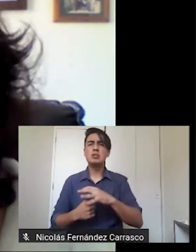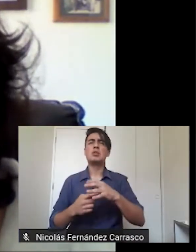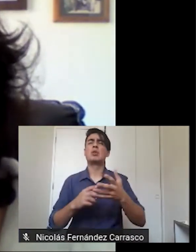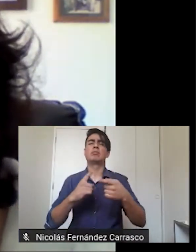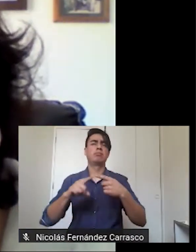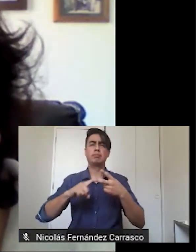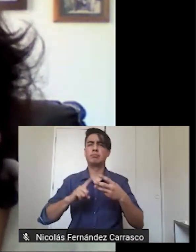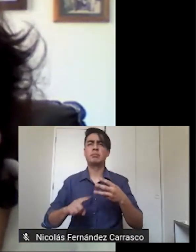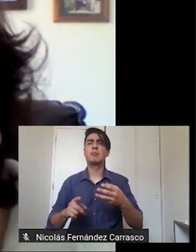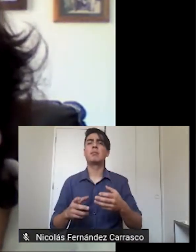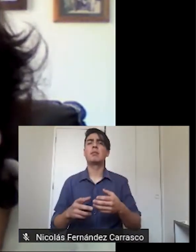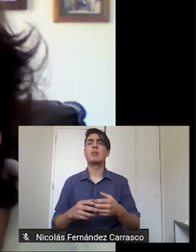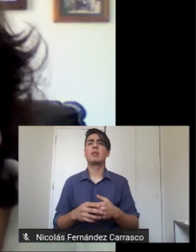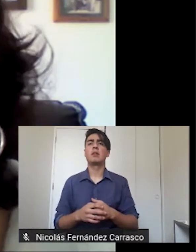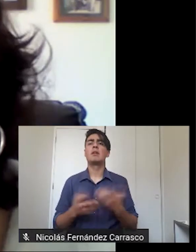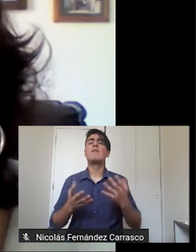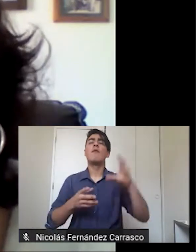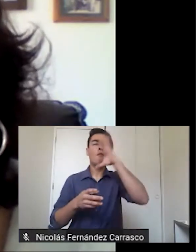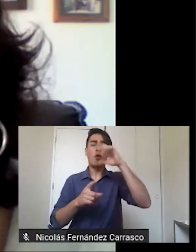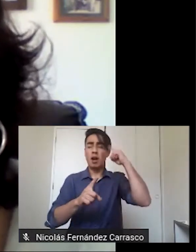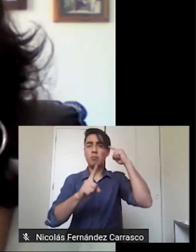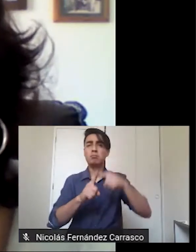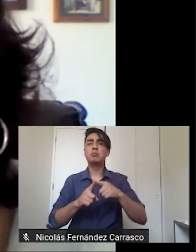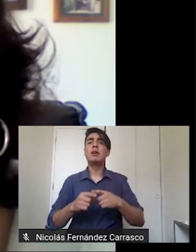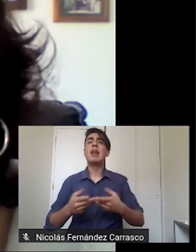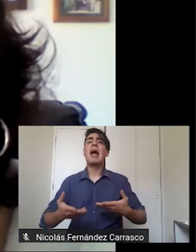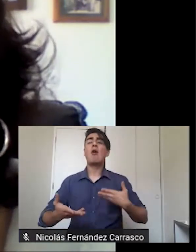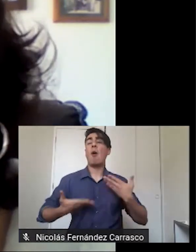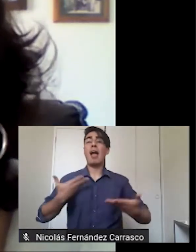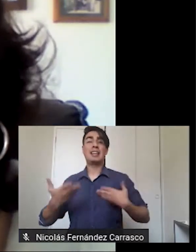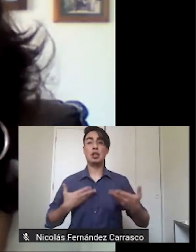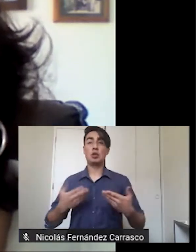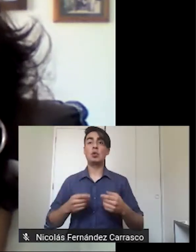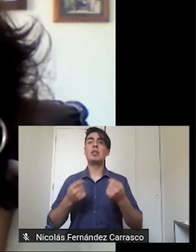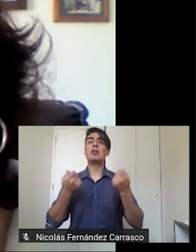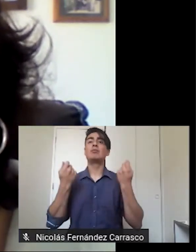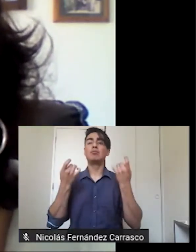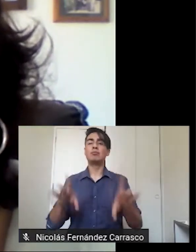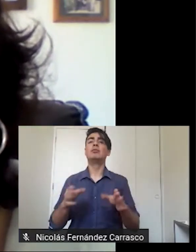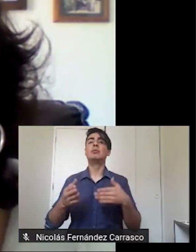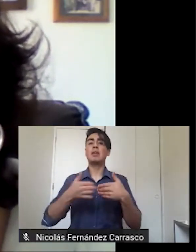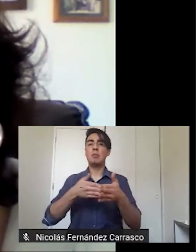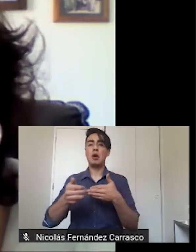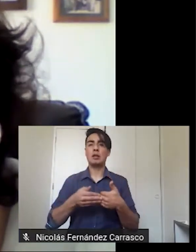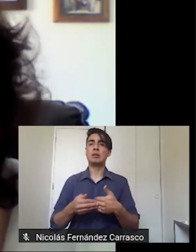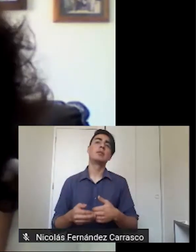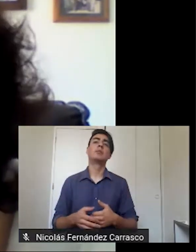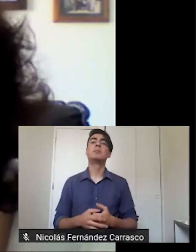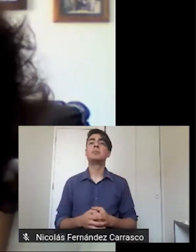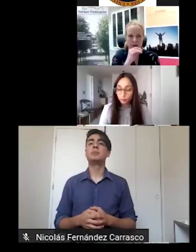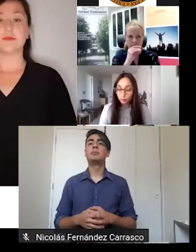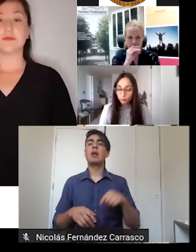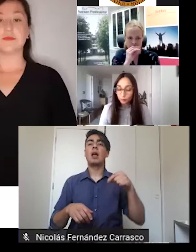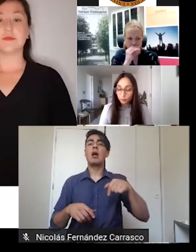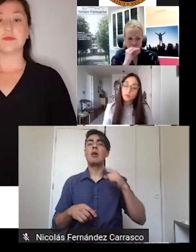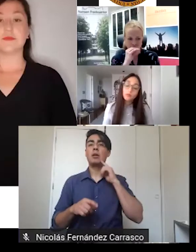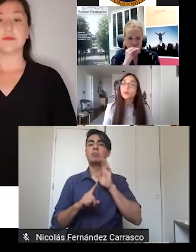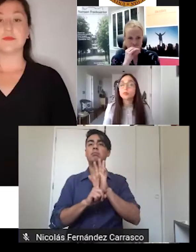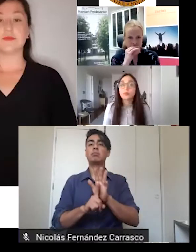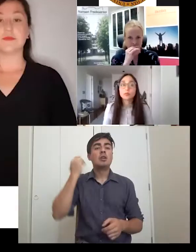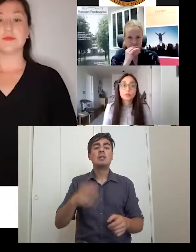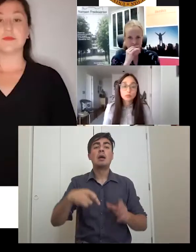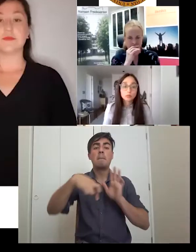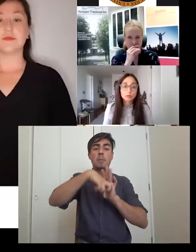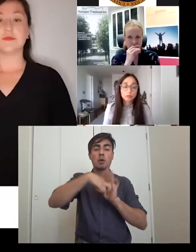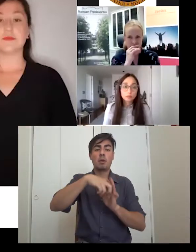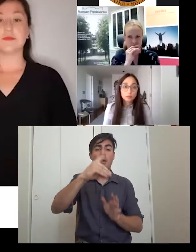grupal y las actitudes democráticas. Entonces, ahora los voy a dejar, digamos, con el programa